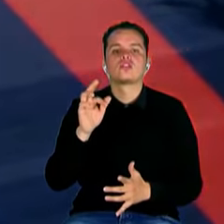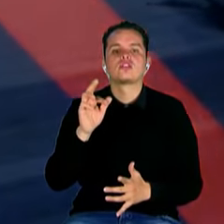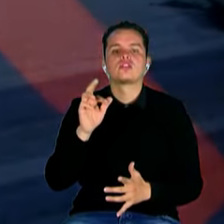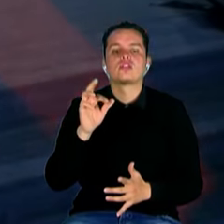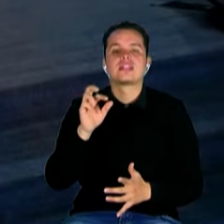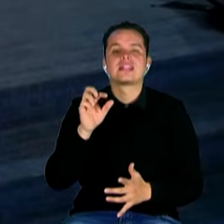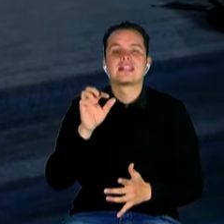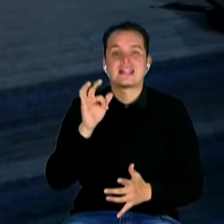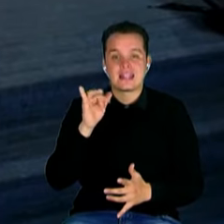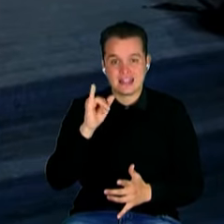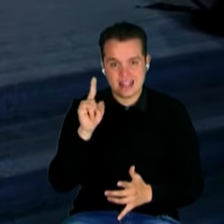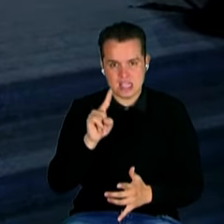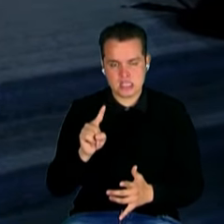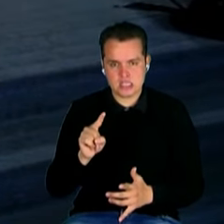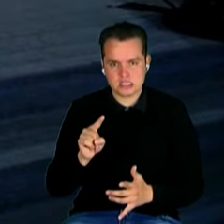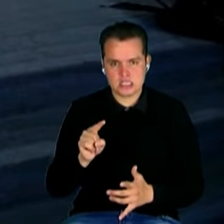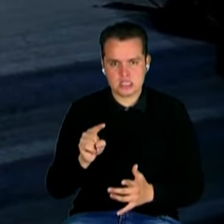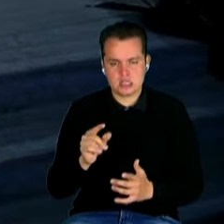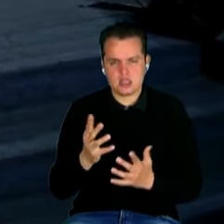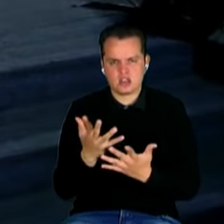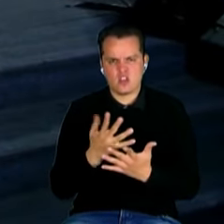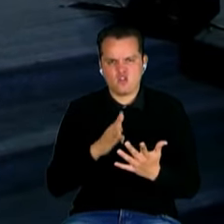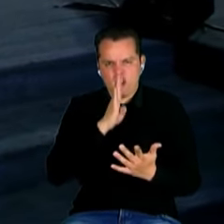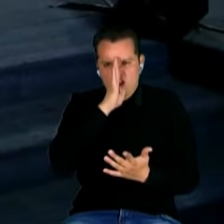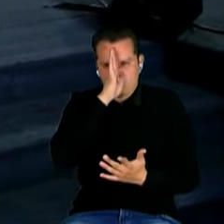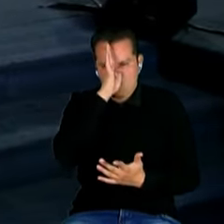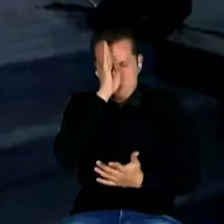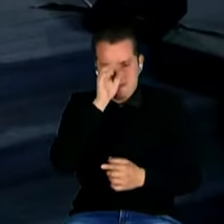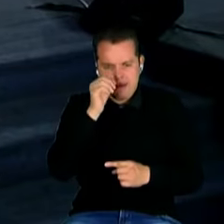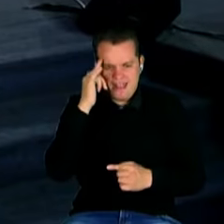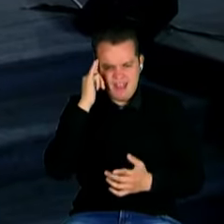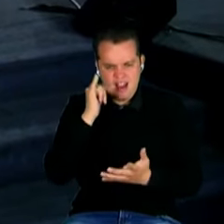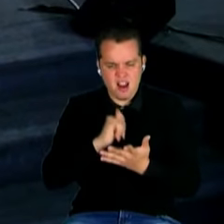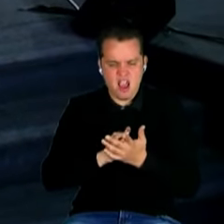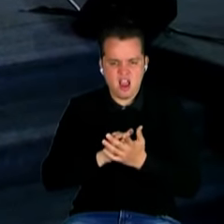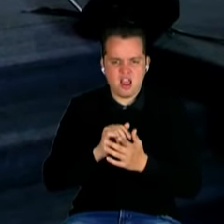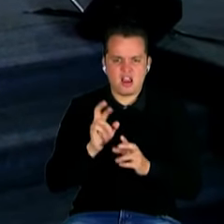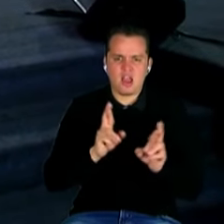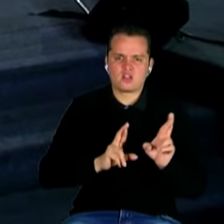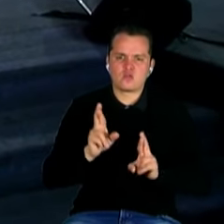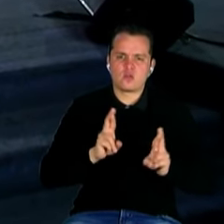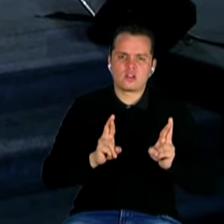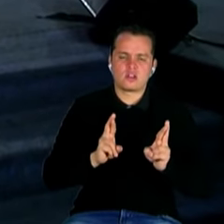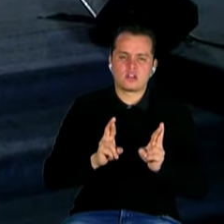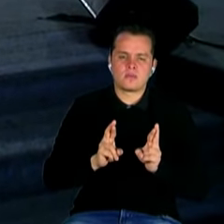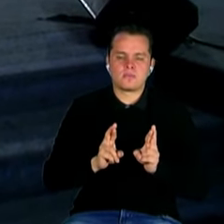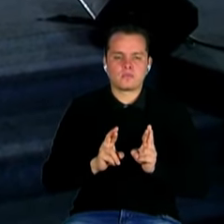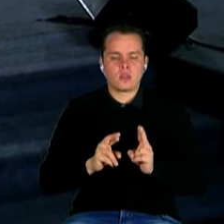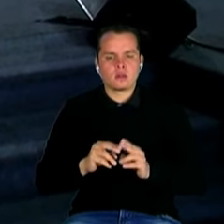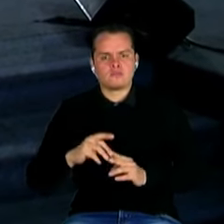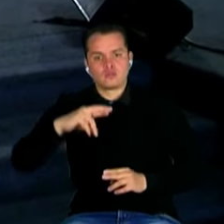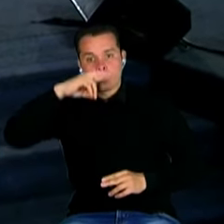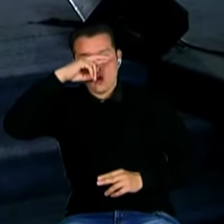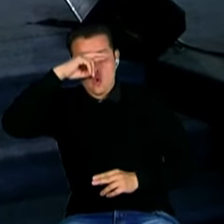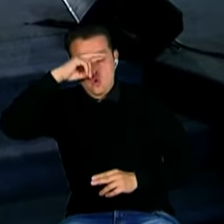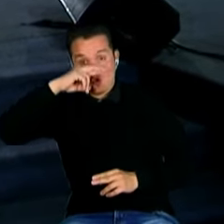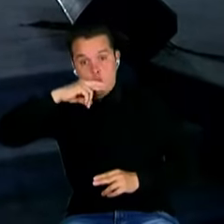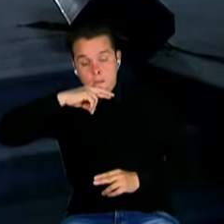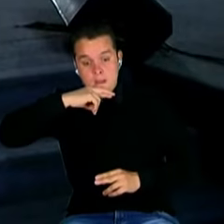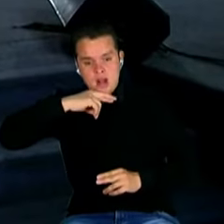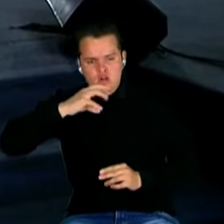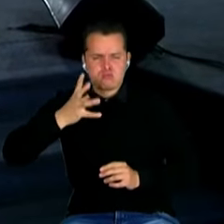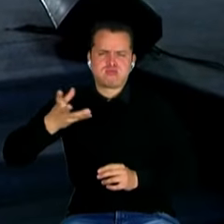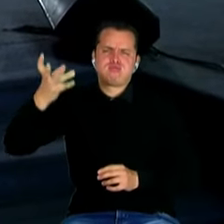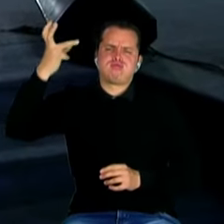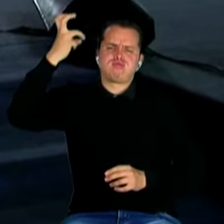sortis. ¿Y de dónde viene la costumbre de creer en la suerte? Los romanos, cuando los soldados por allá en el Imperio